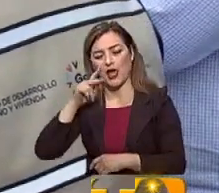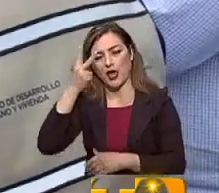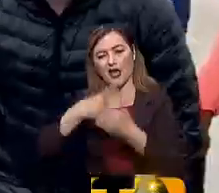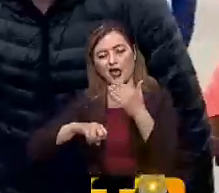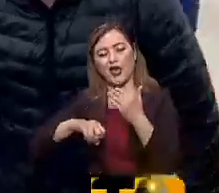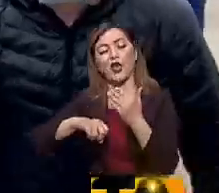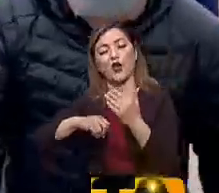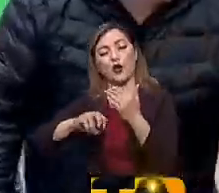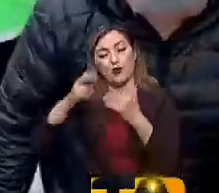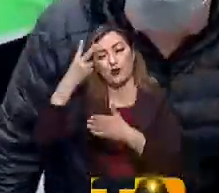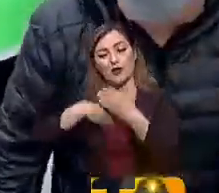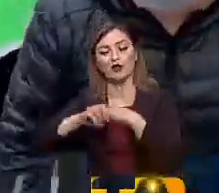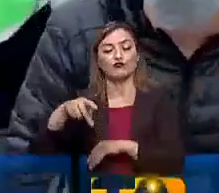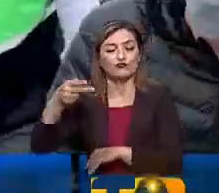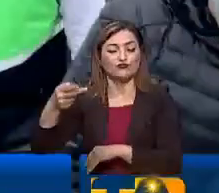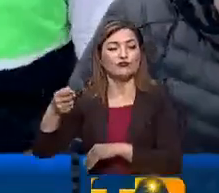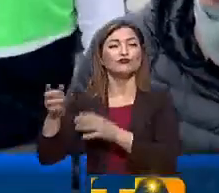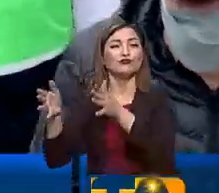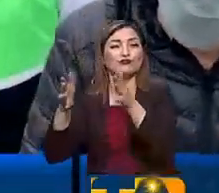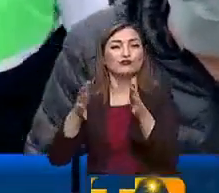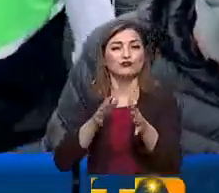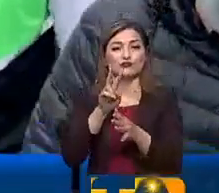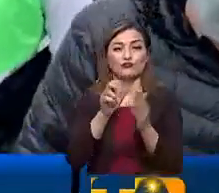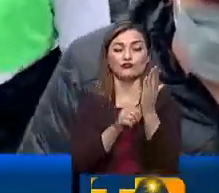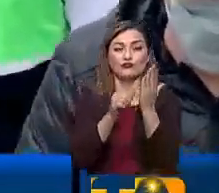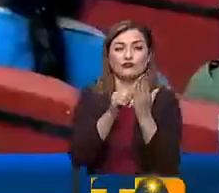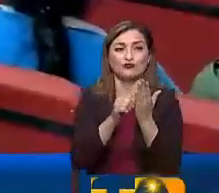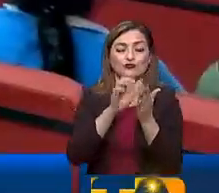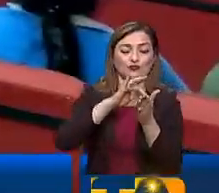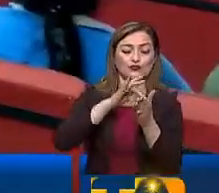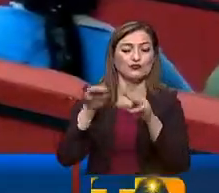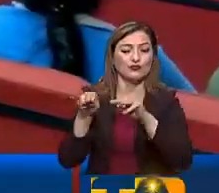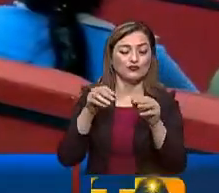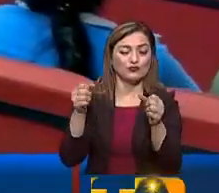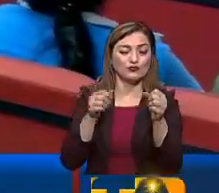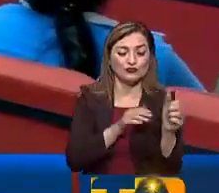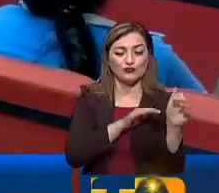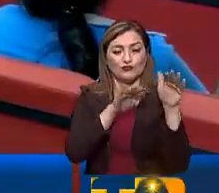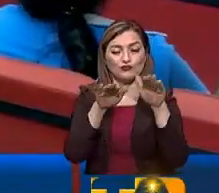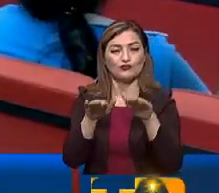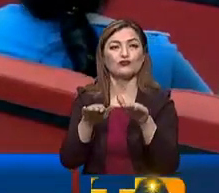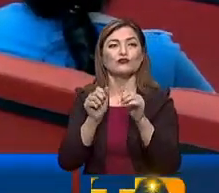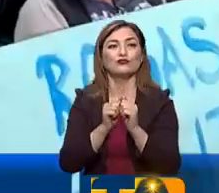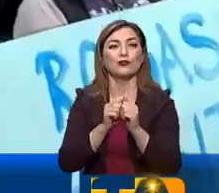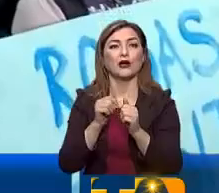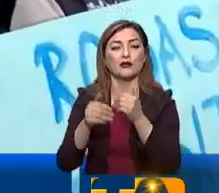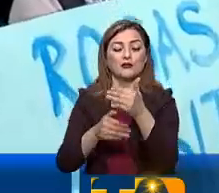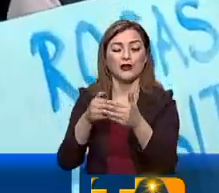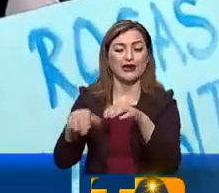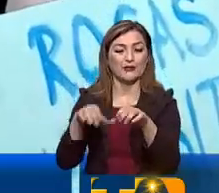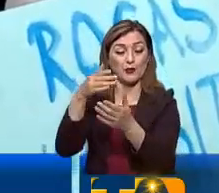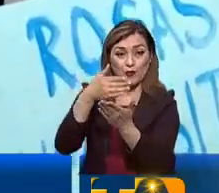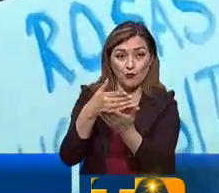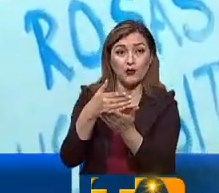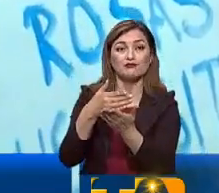de vivienda y riesgos se movilizaron a nabón tras intensos diálogos se logró frenar la paralización y se estableció hasta el